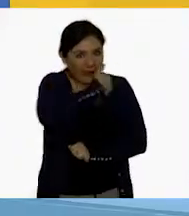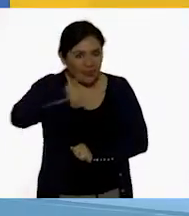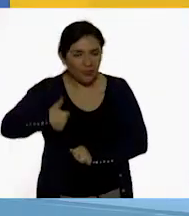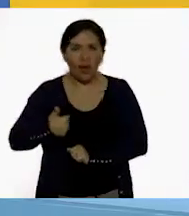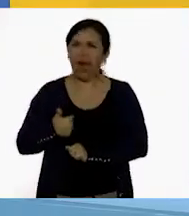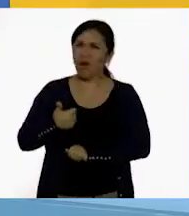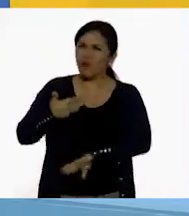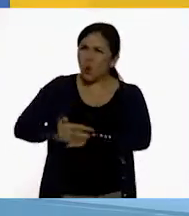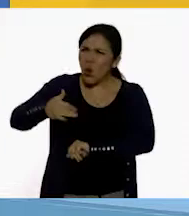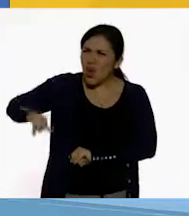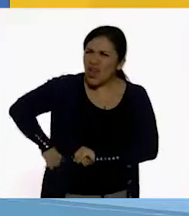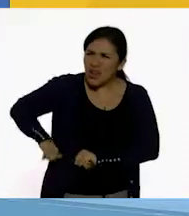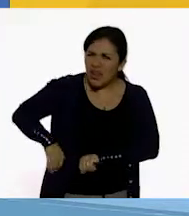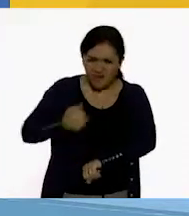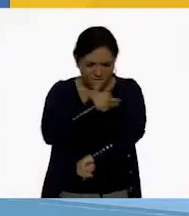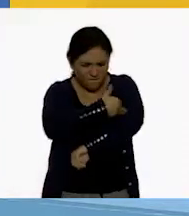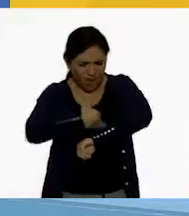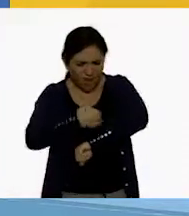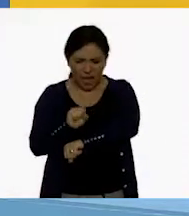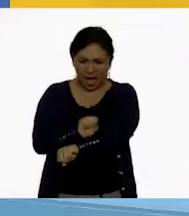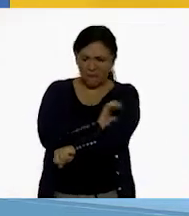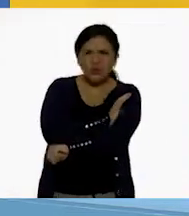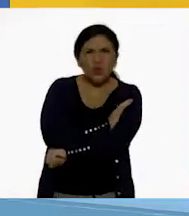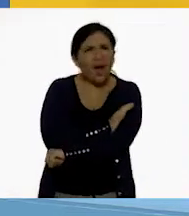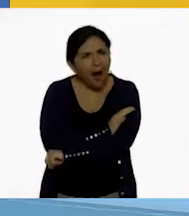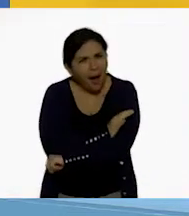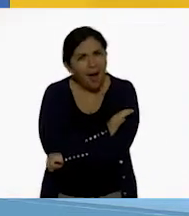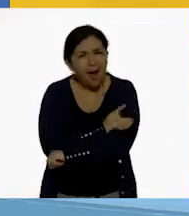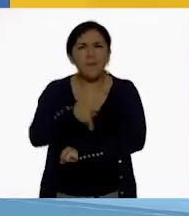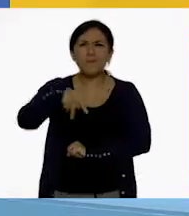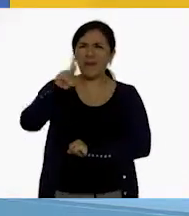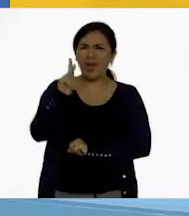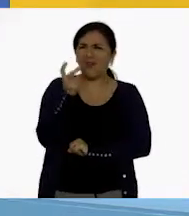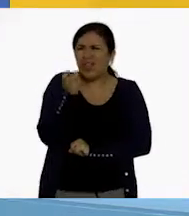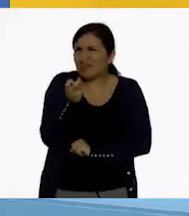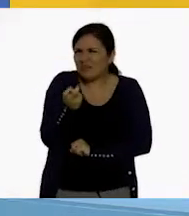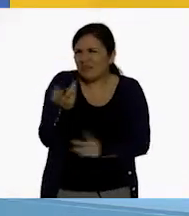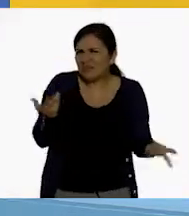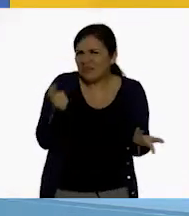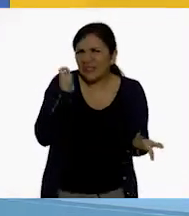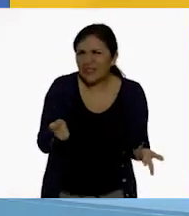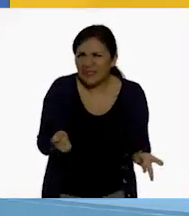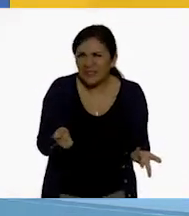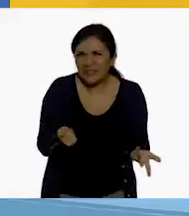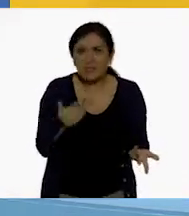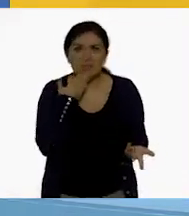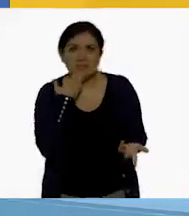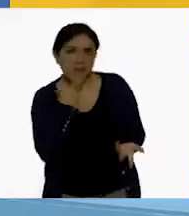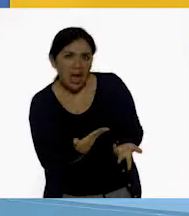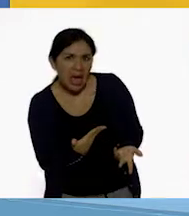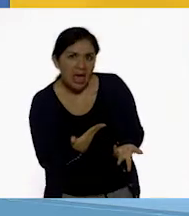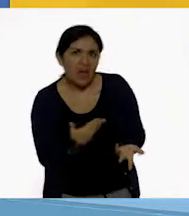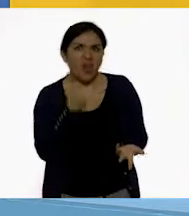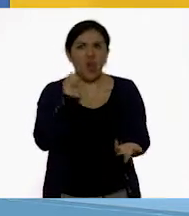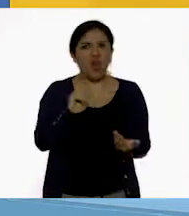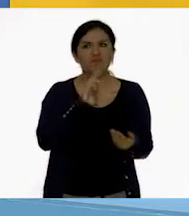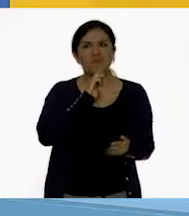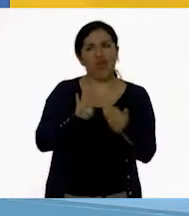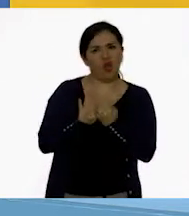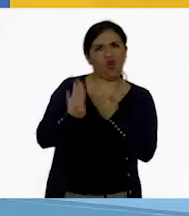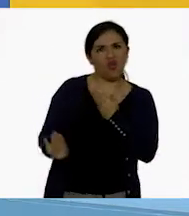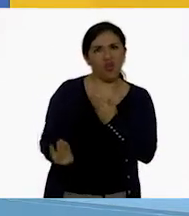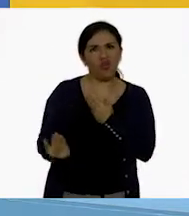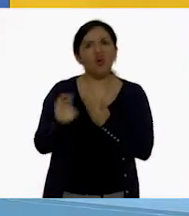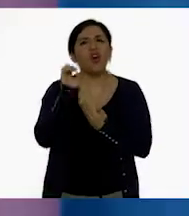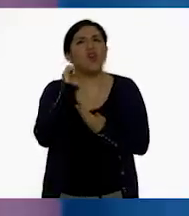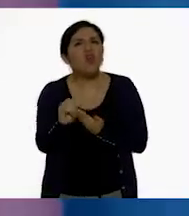interesante! Familias de emociones, pero... ¿Y esas qué? ¿Son buenas o las debemos evitar o